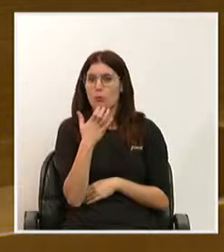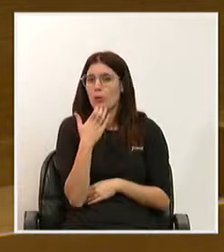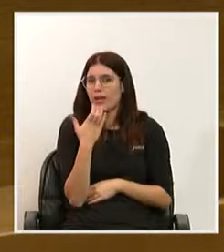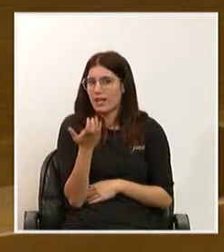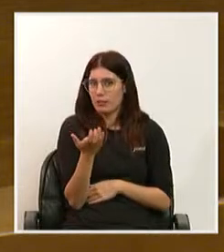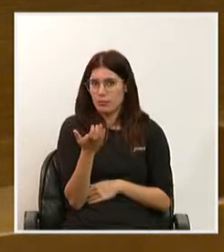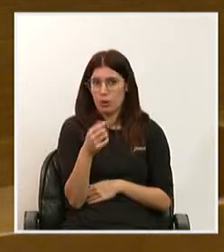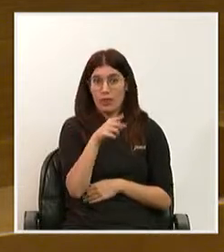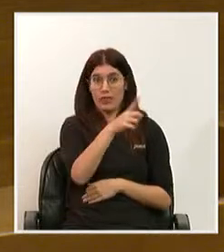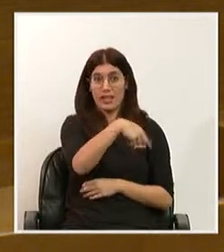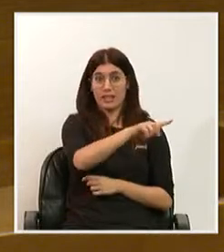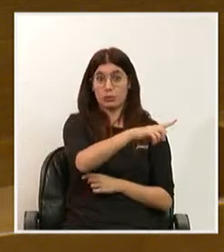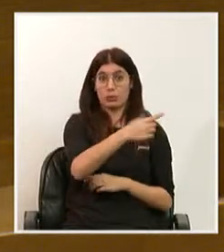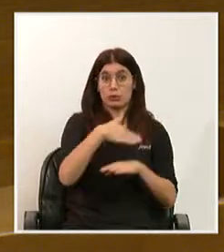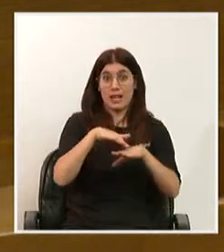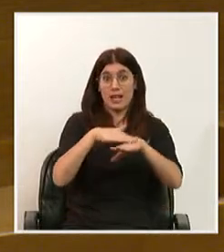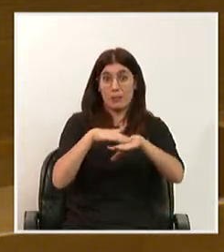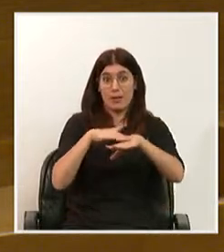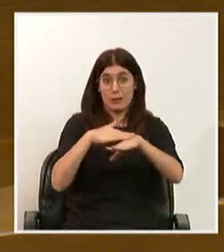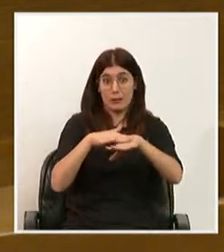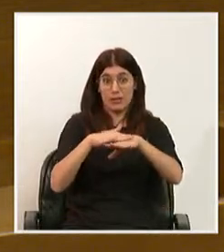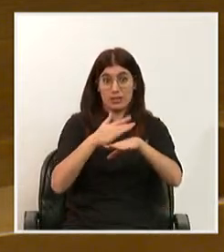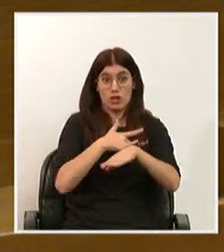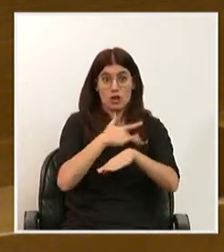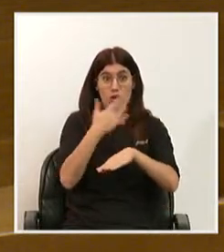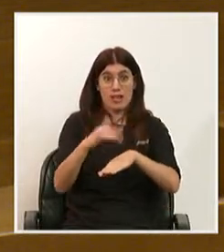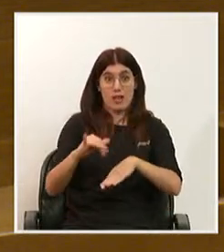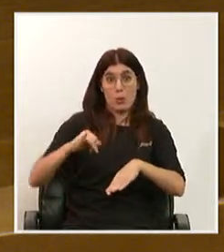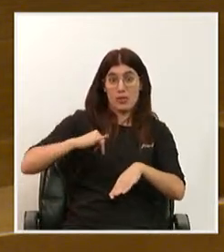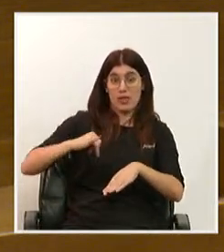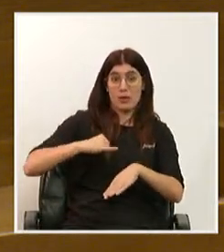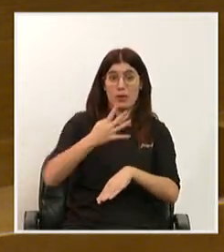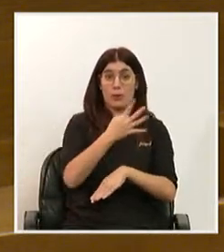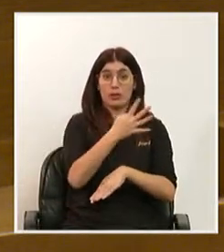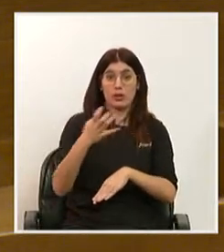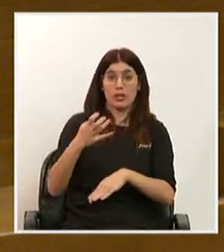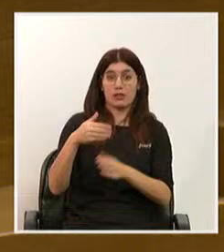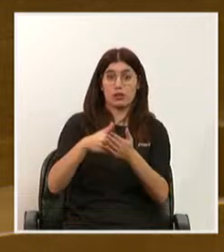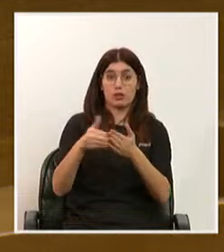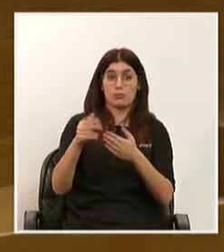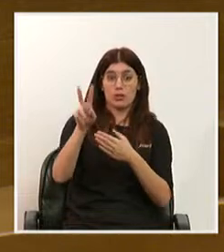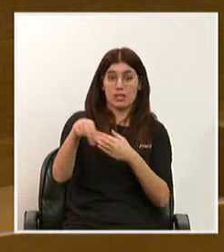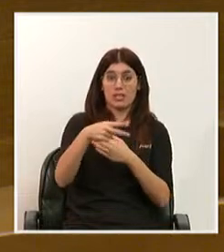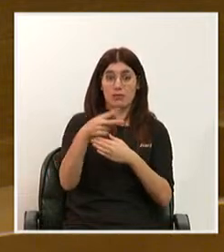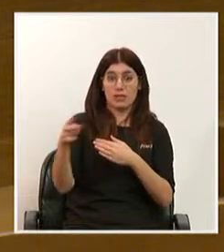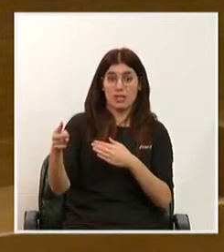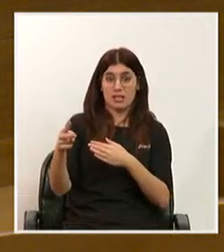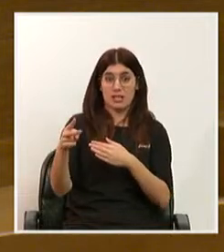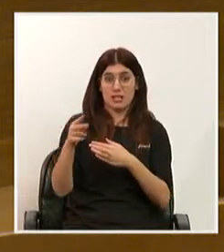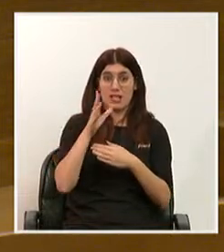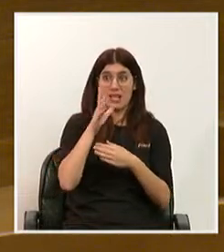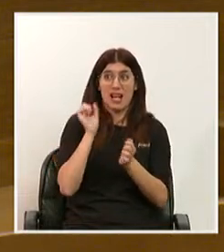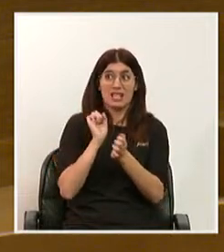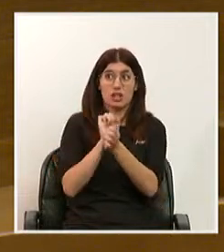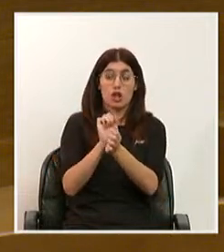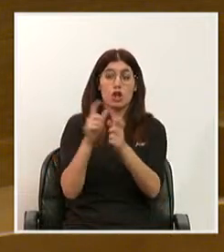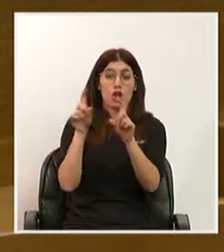de que perdon un de de 400 m deos a concesionar sar